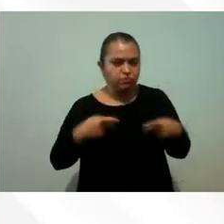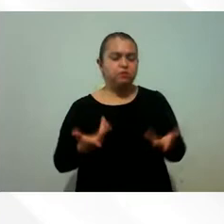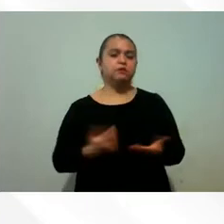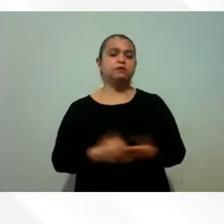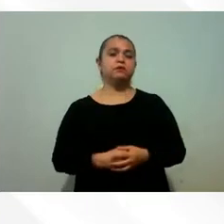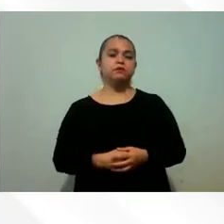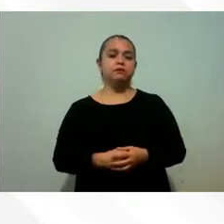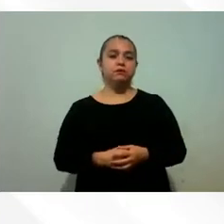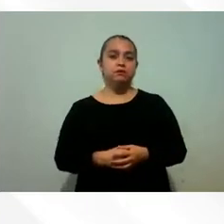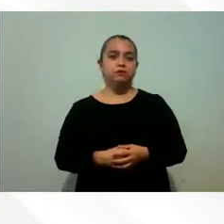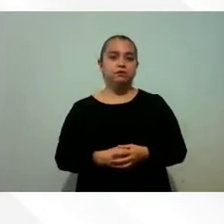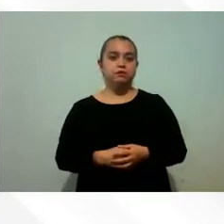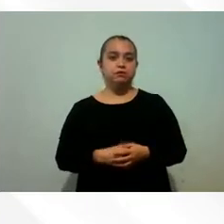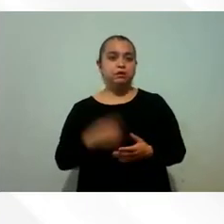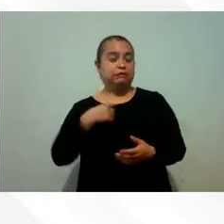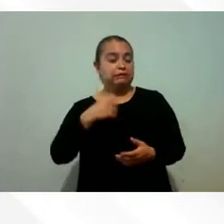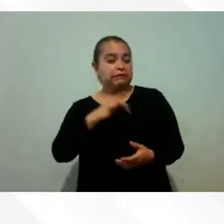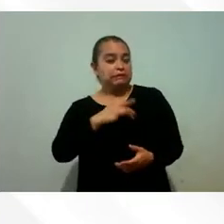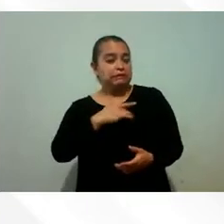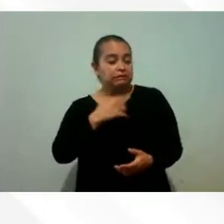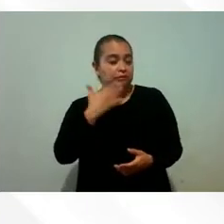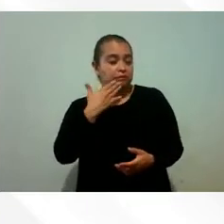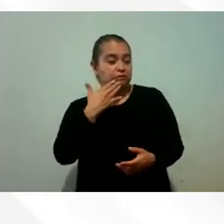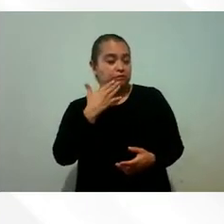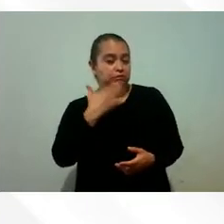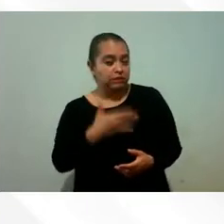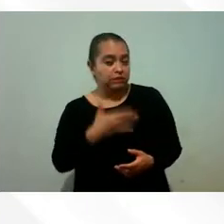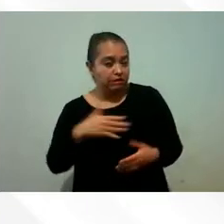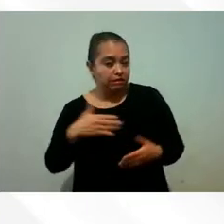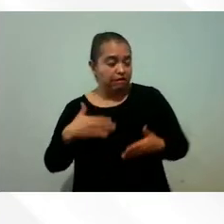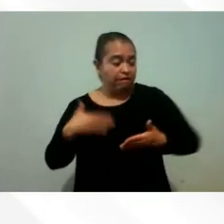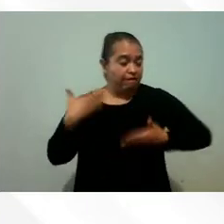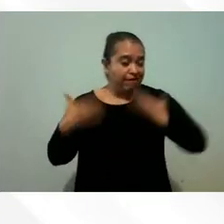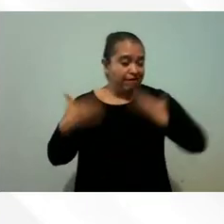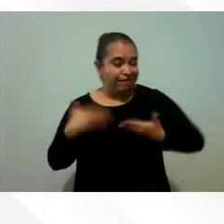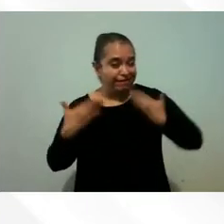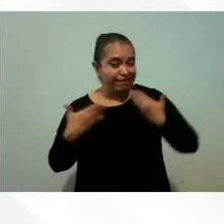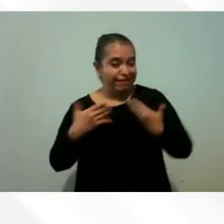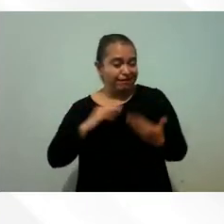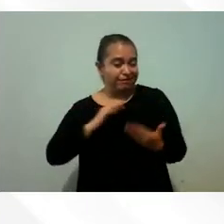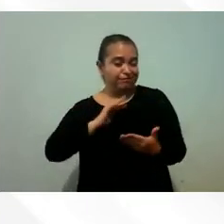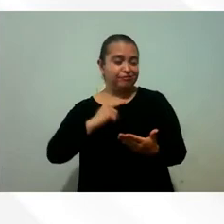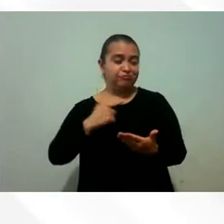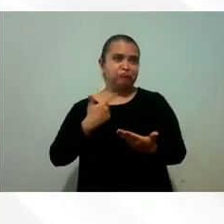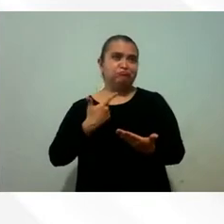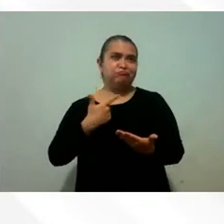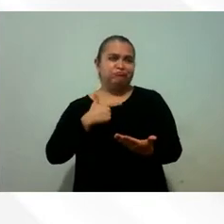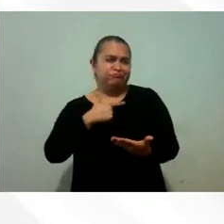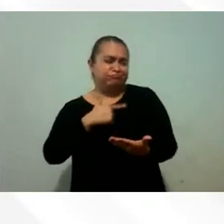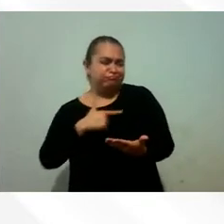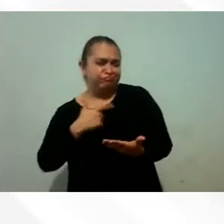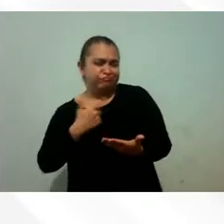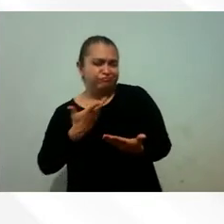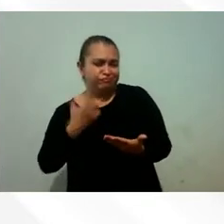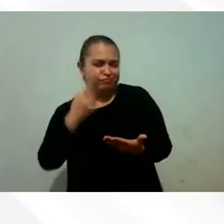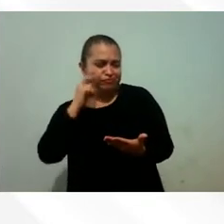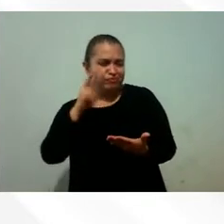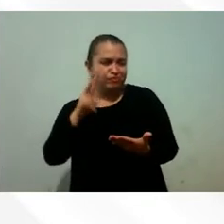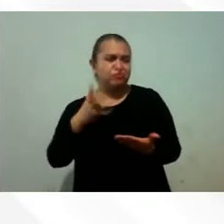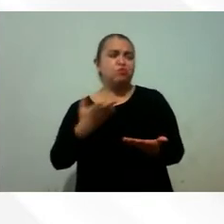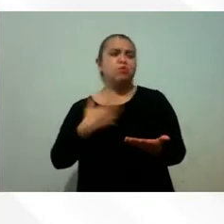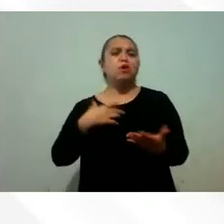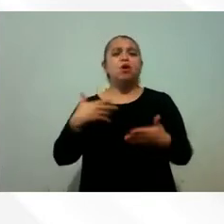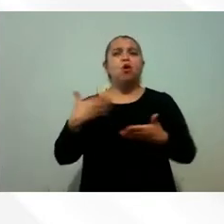María Eugenia nos dice que nos sentimos felices cuando hay amor, cuando compartimos nuestras emociones,